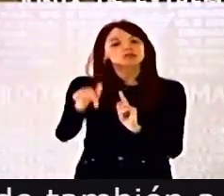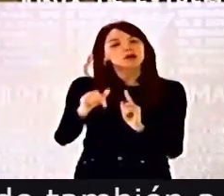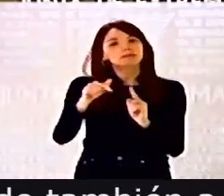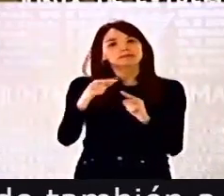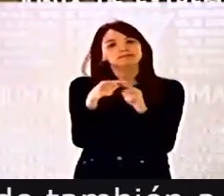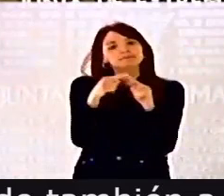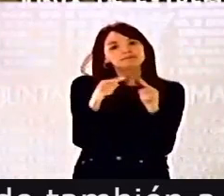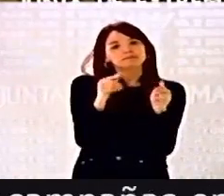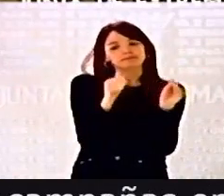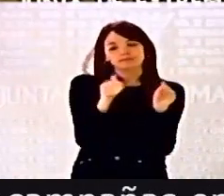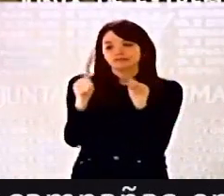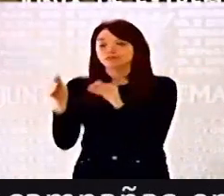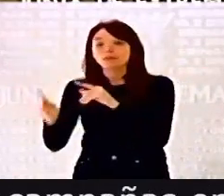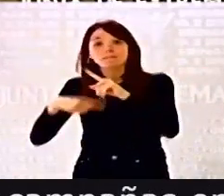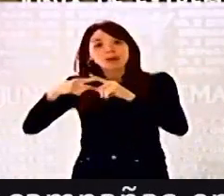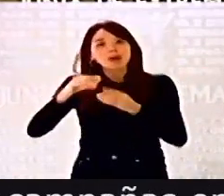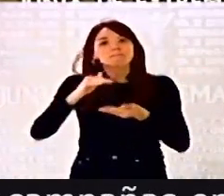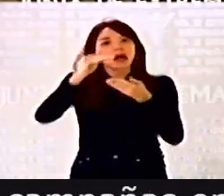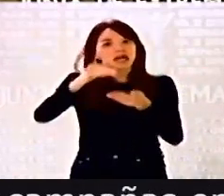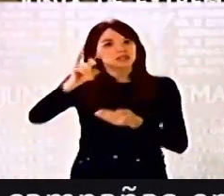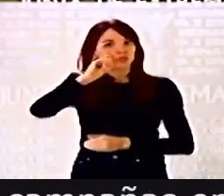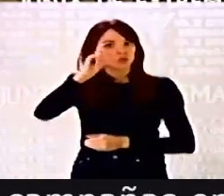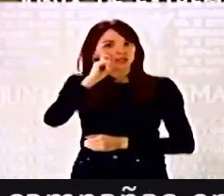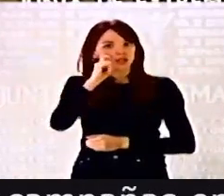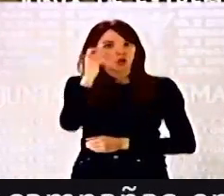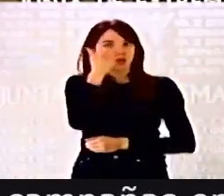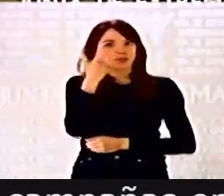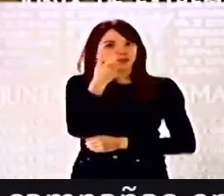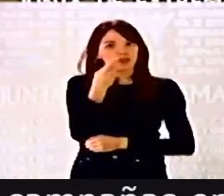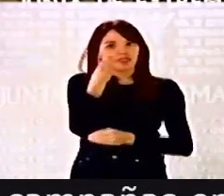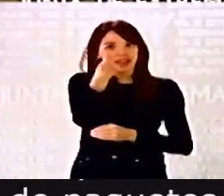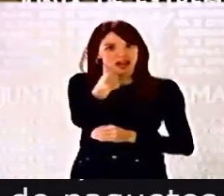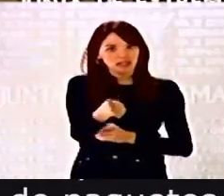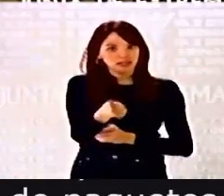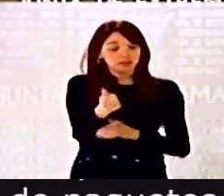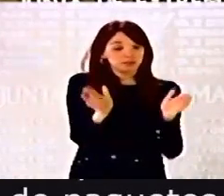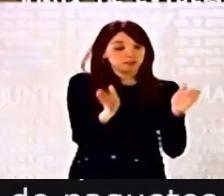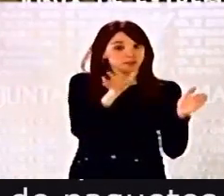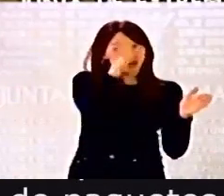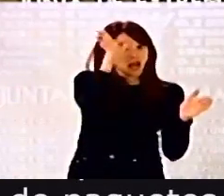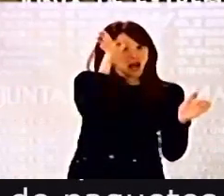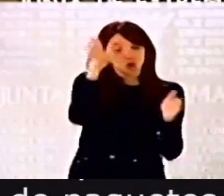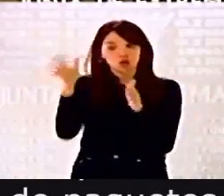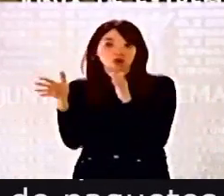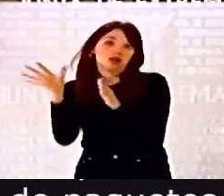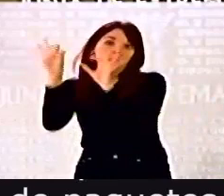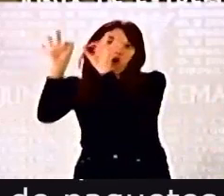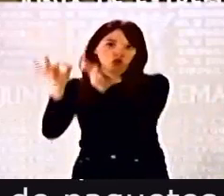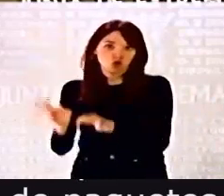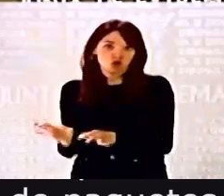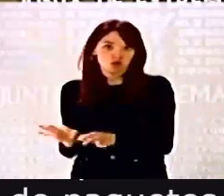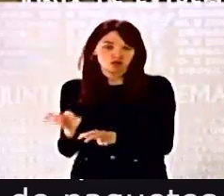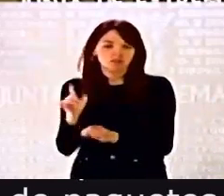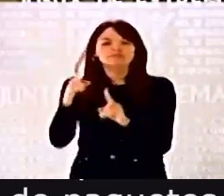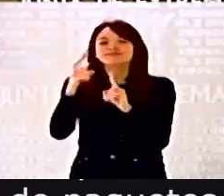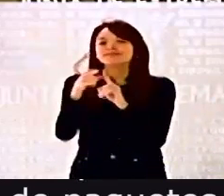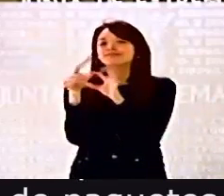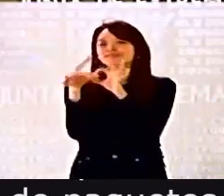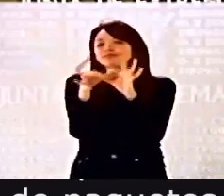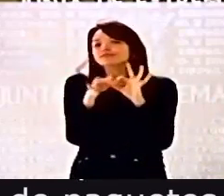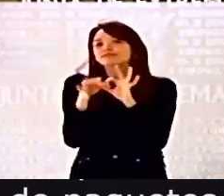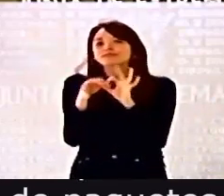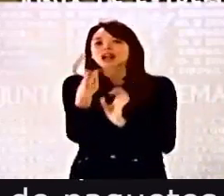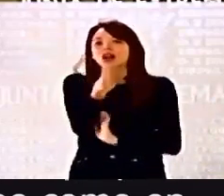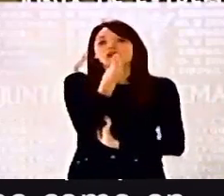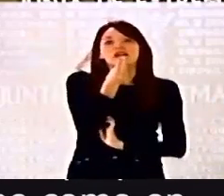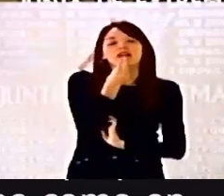con un conjunto de paquetes turísticos de varios días de duración, tanto en verano como en otoño, que tendrán como hilo conductor la gastronomía, los alojamientos